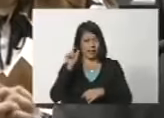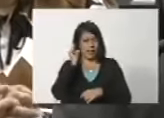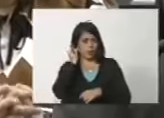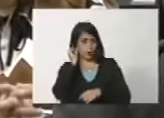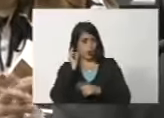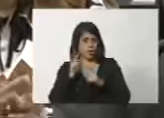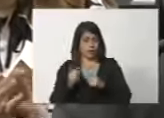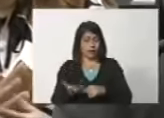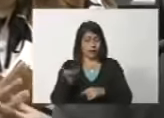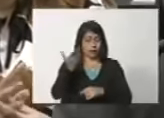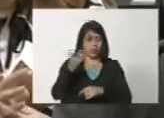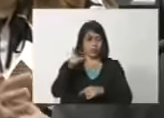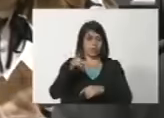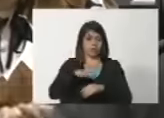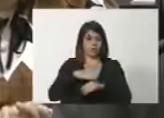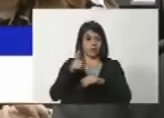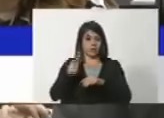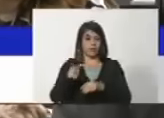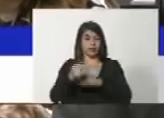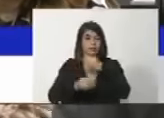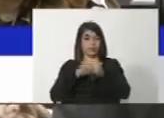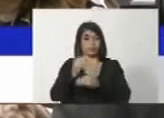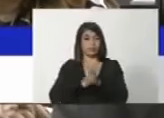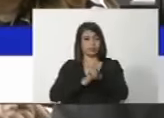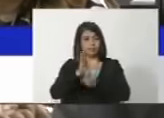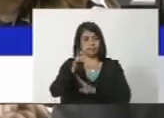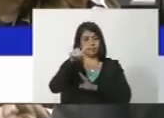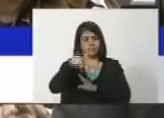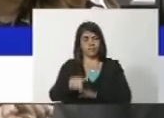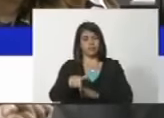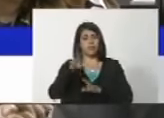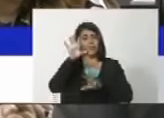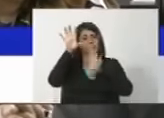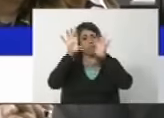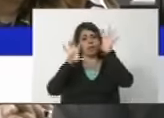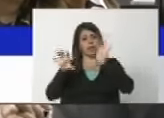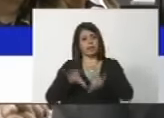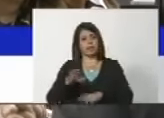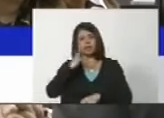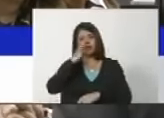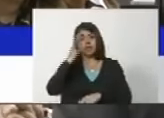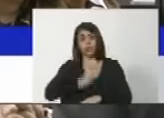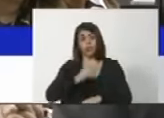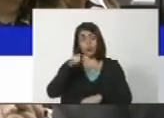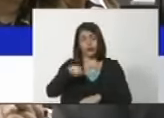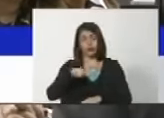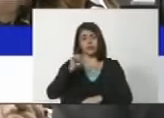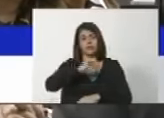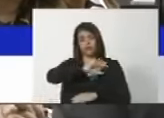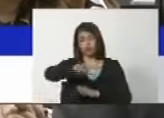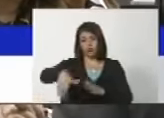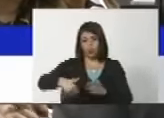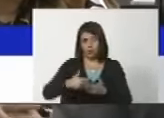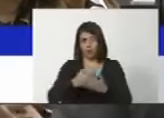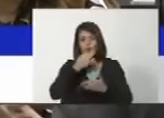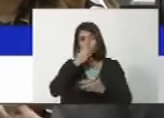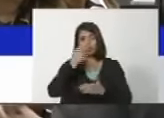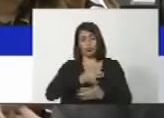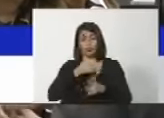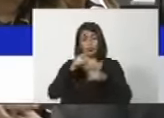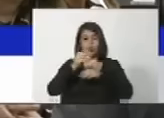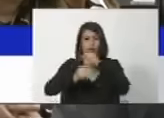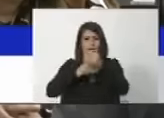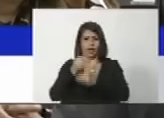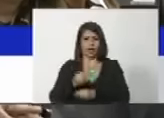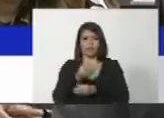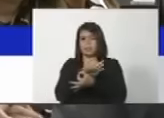un papel importantísimo que seguir abordando en estos países y segura estoy estoy y segura, estamos todos y todas, que lo